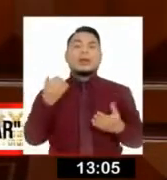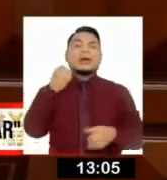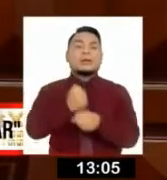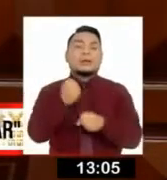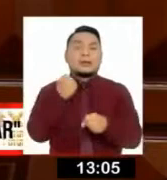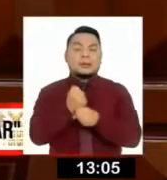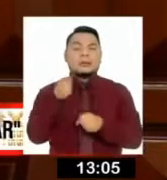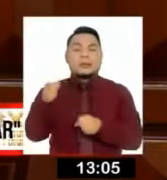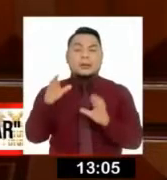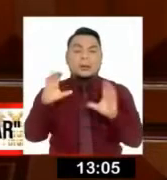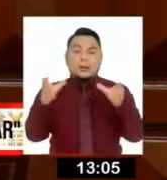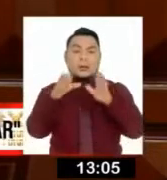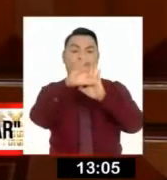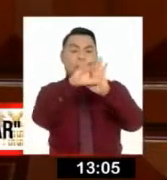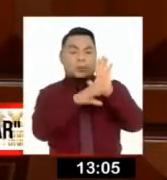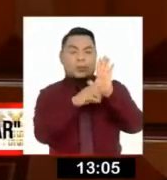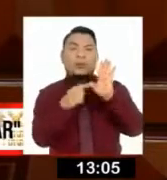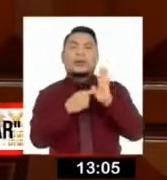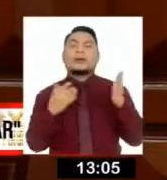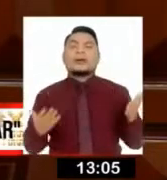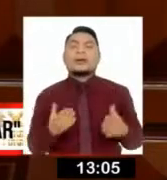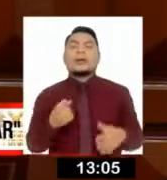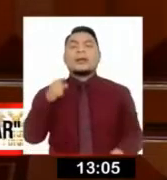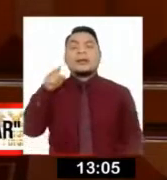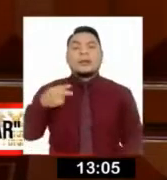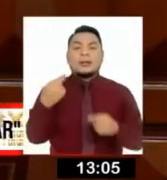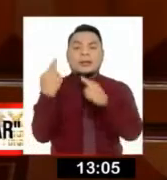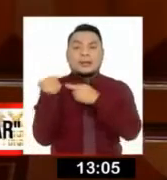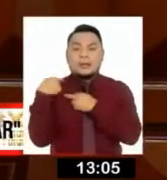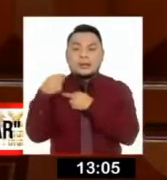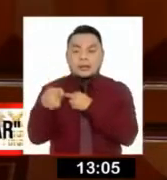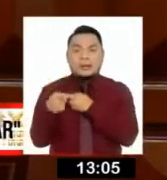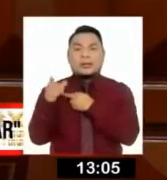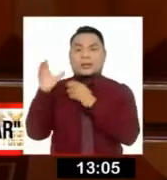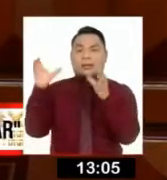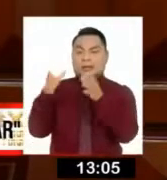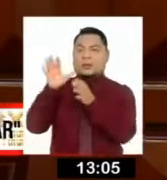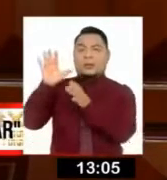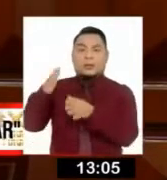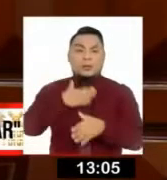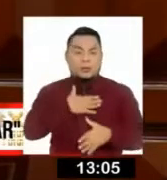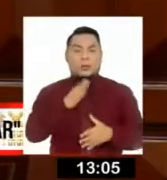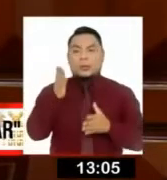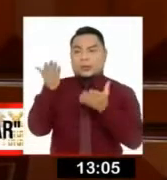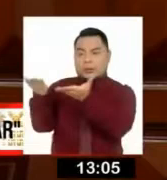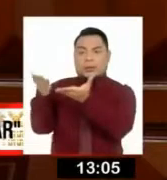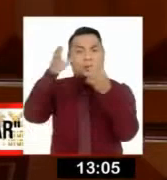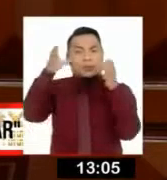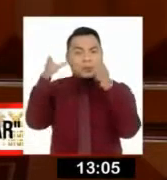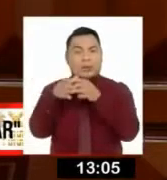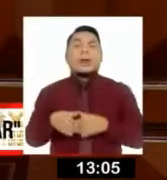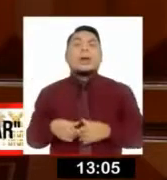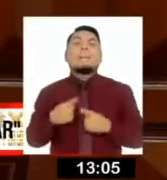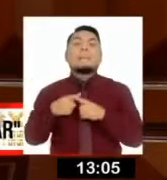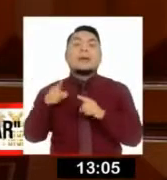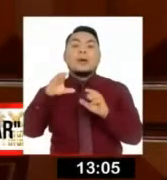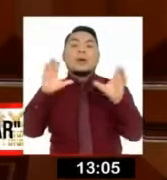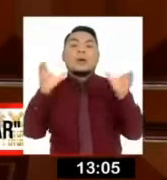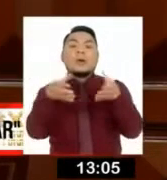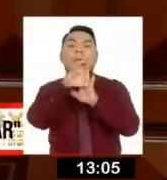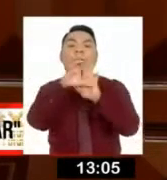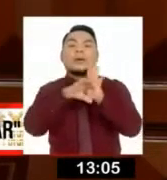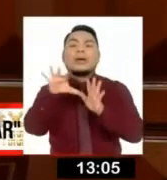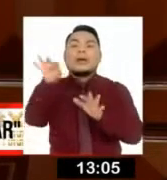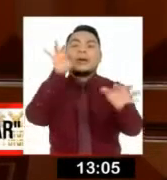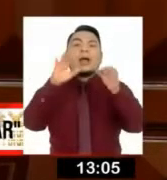labor constituyente no puede ni debe estar a cargo de estos órganos. En cambio, la Asamblea Constituyente será